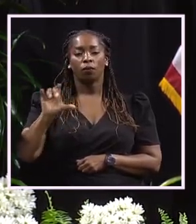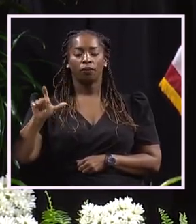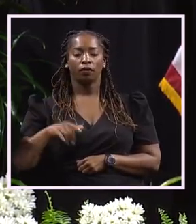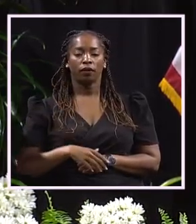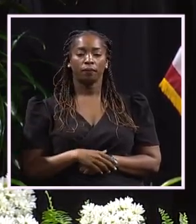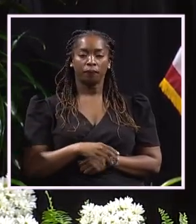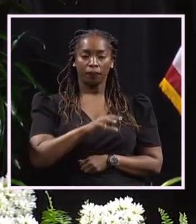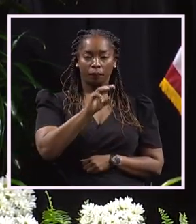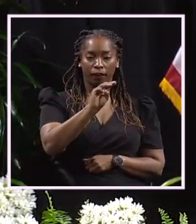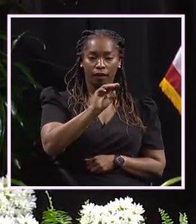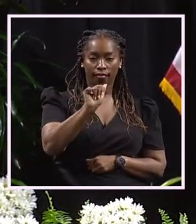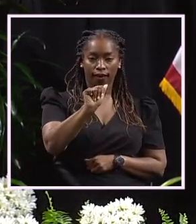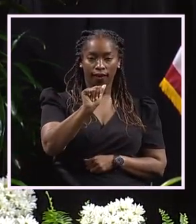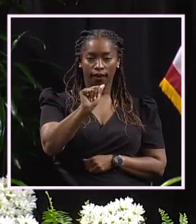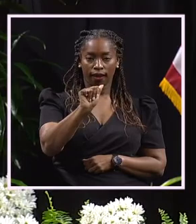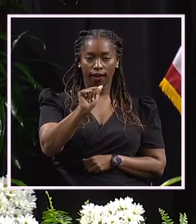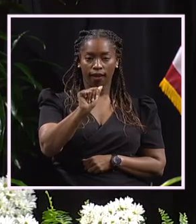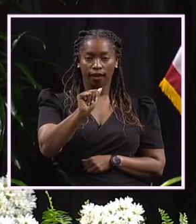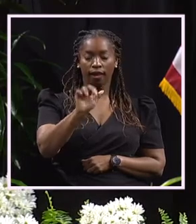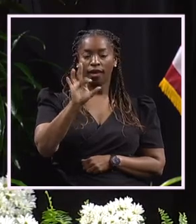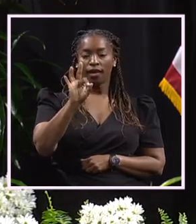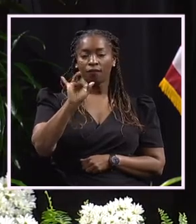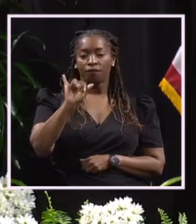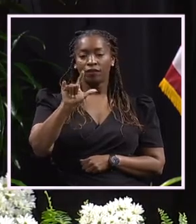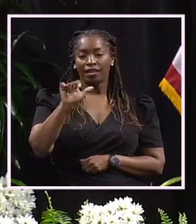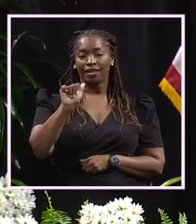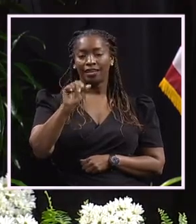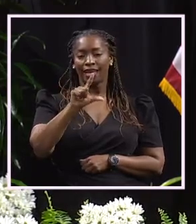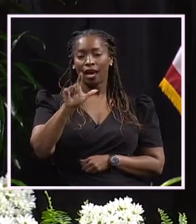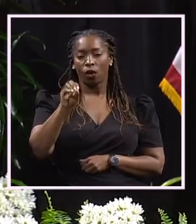Miguel A. Pilayo,